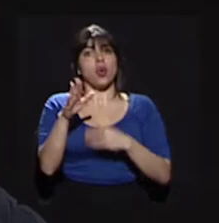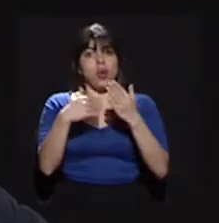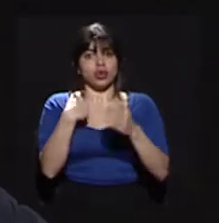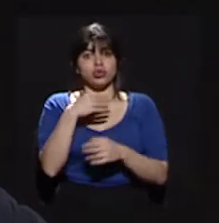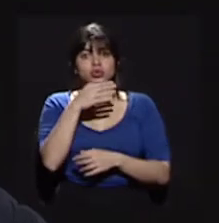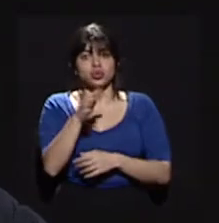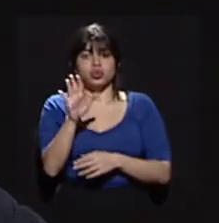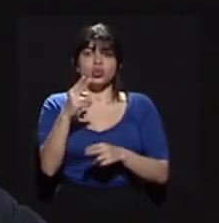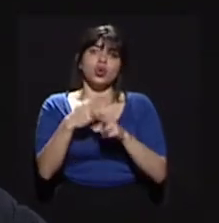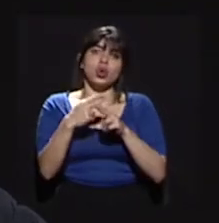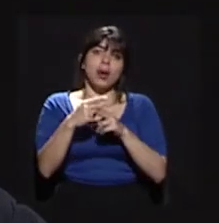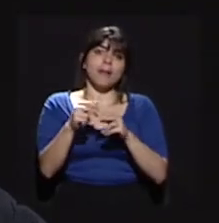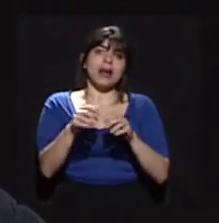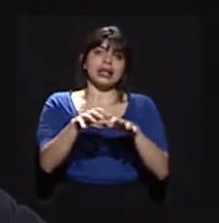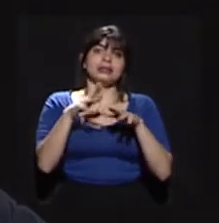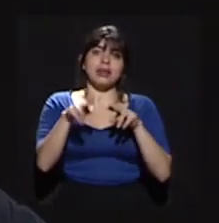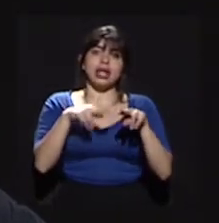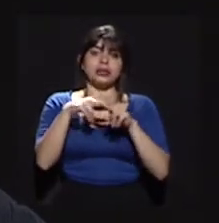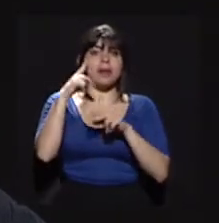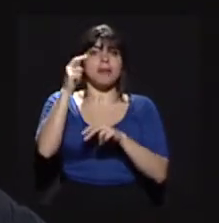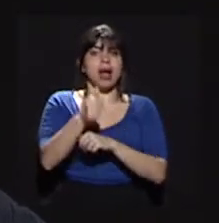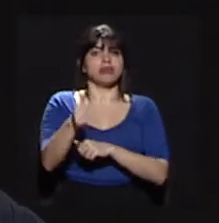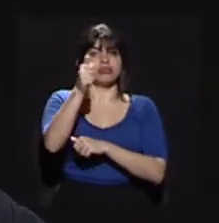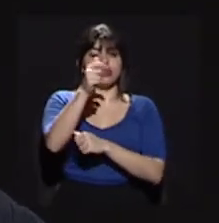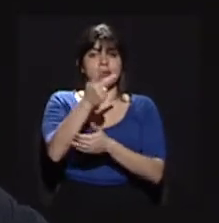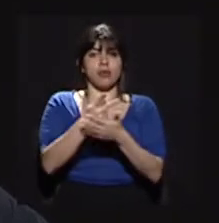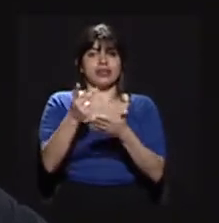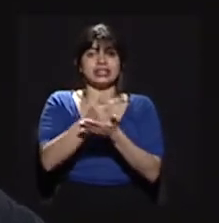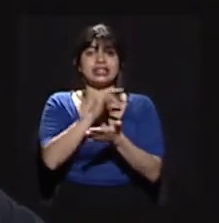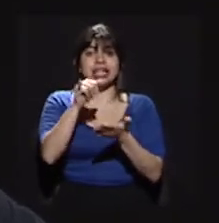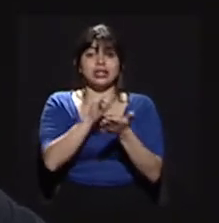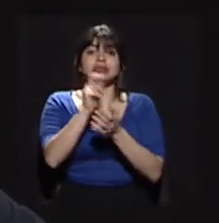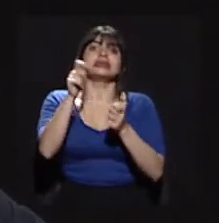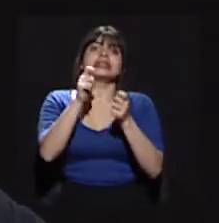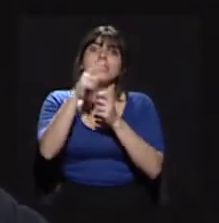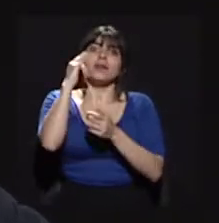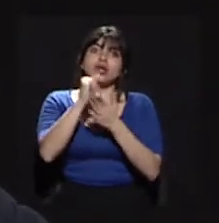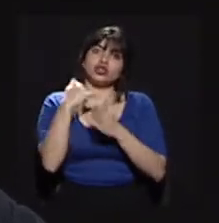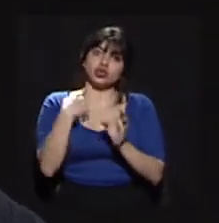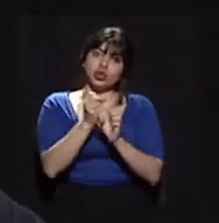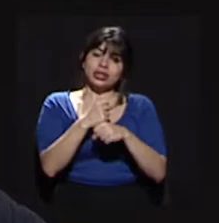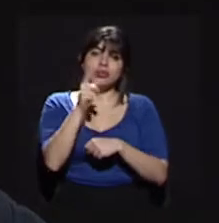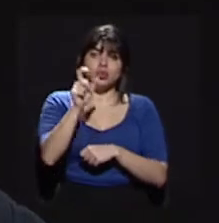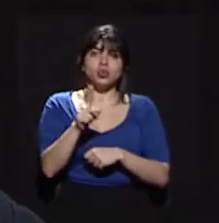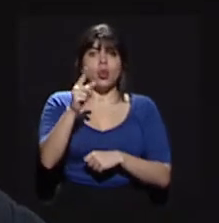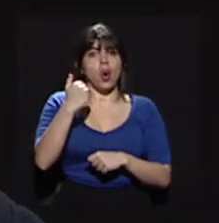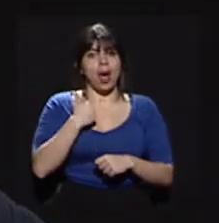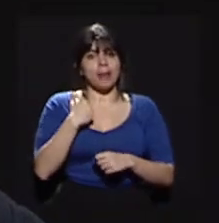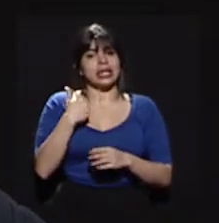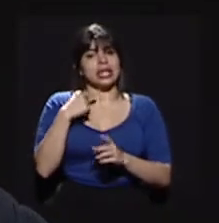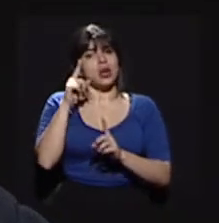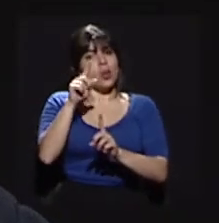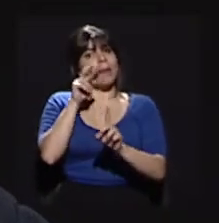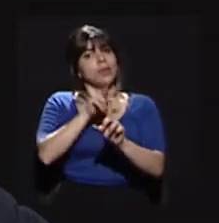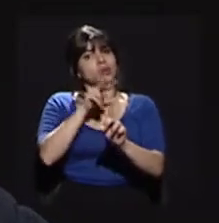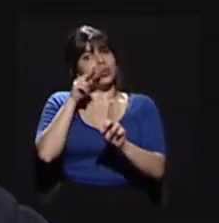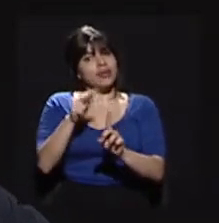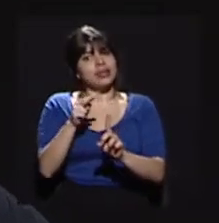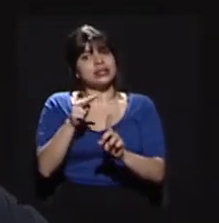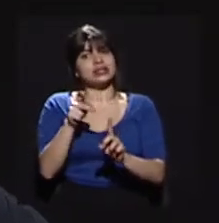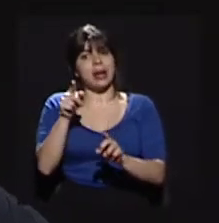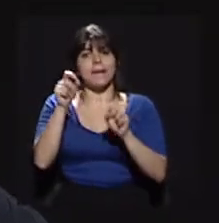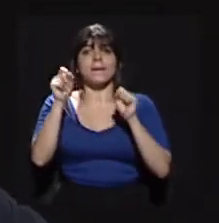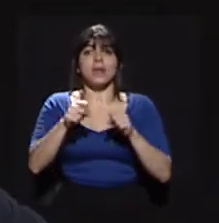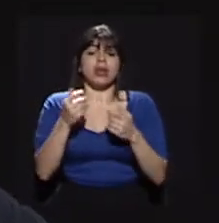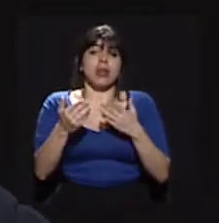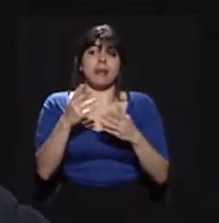utilizó un hombre la asamblea nacional del partido para que encabezara la provincia de san josé precisamente por eso lo hice porque es un hombre que tiene punto de vista punto de vista que